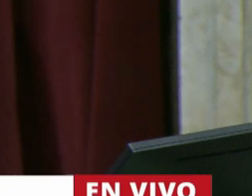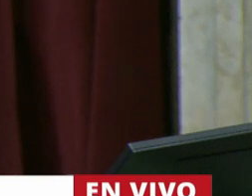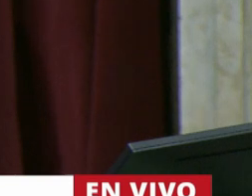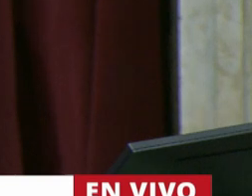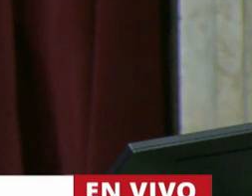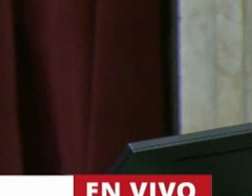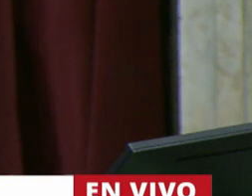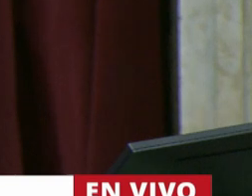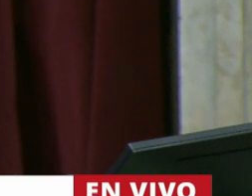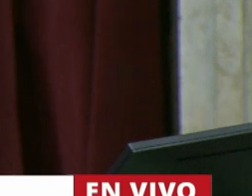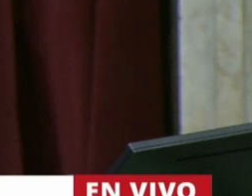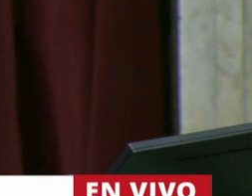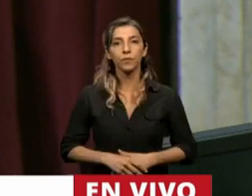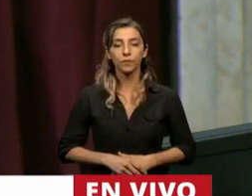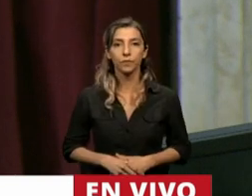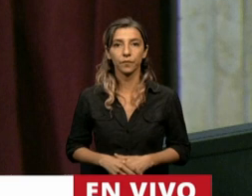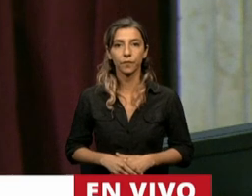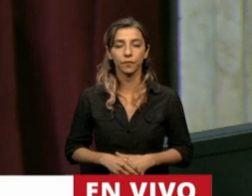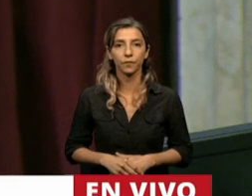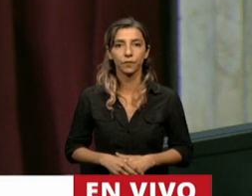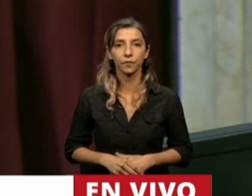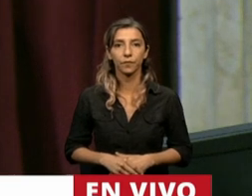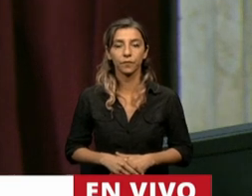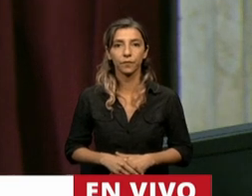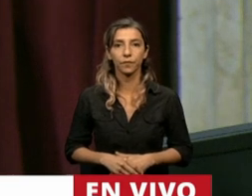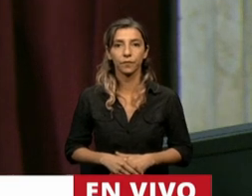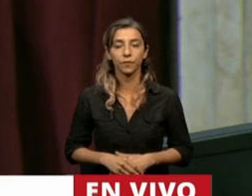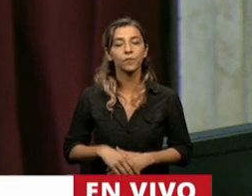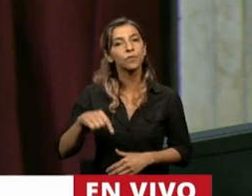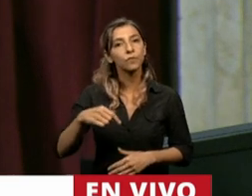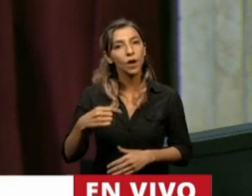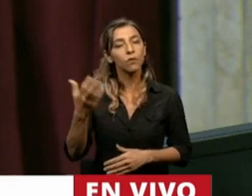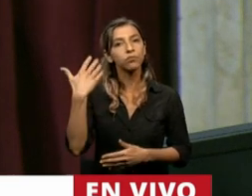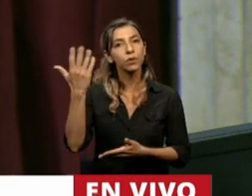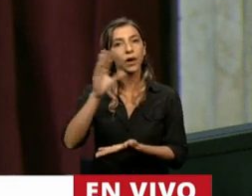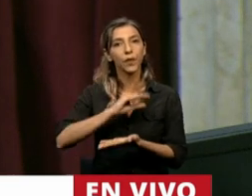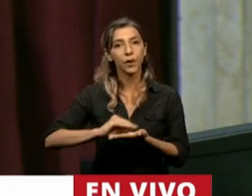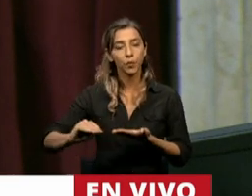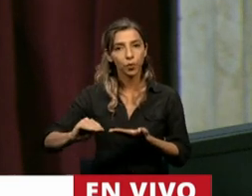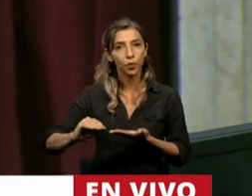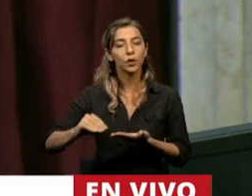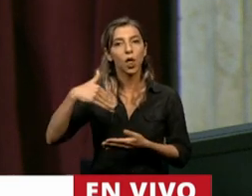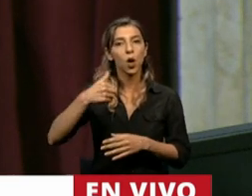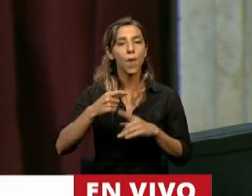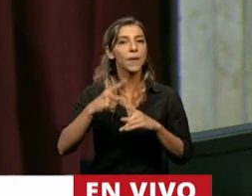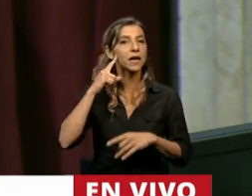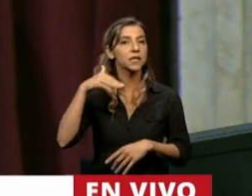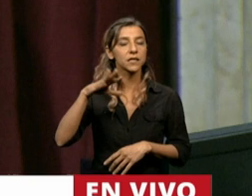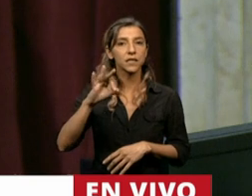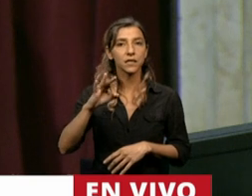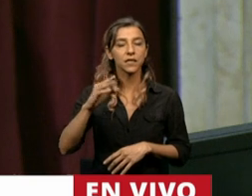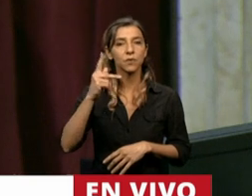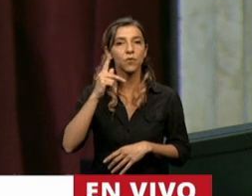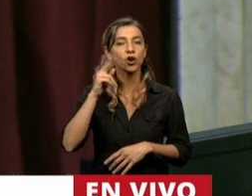Daniela no Ah bueno el diputado máximo kisner me